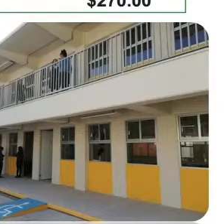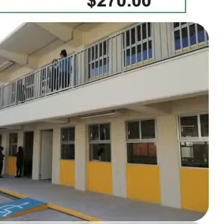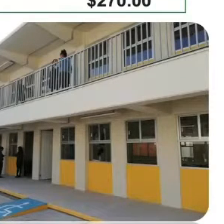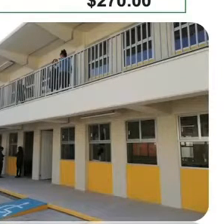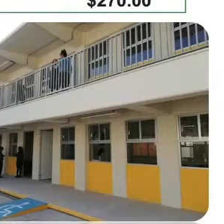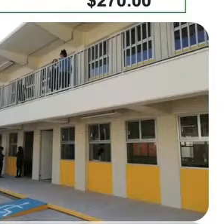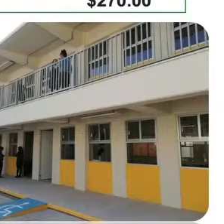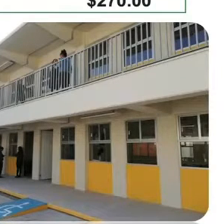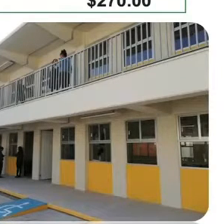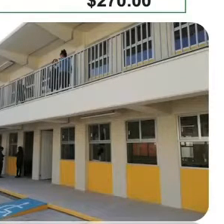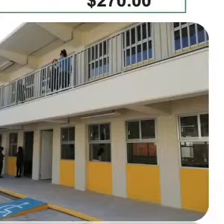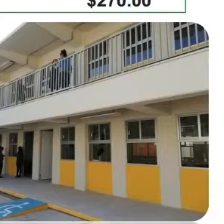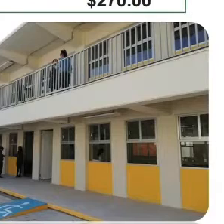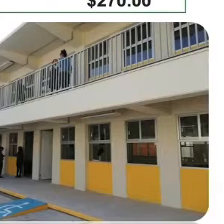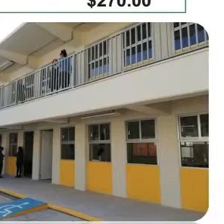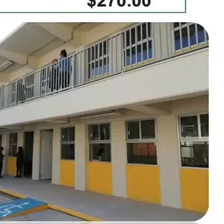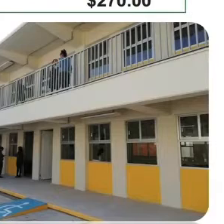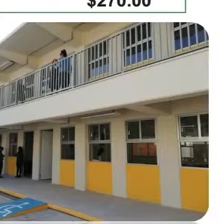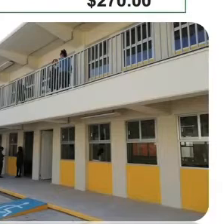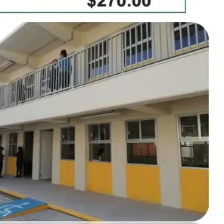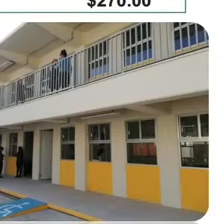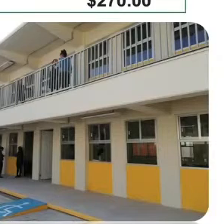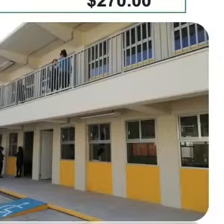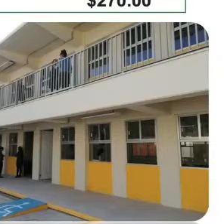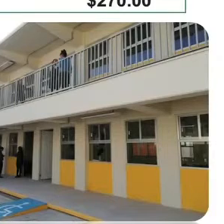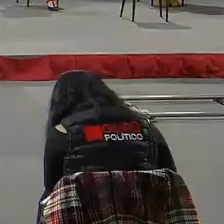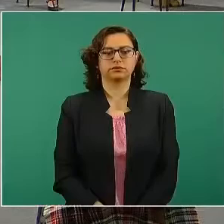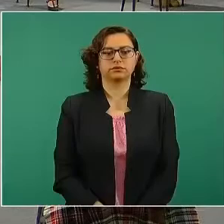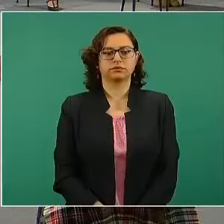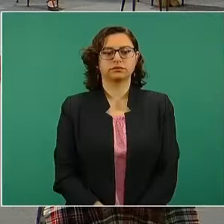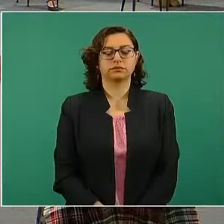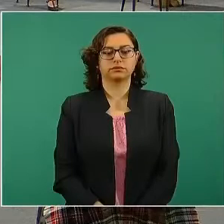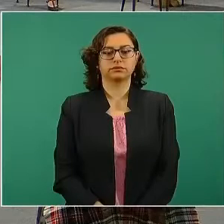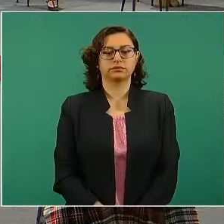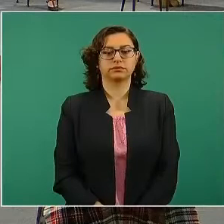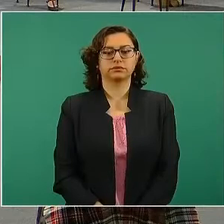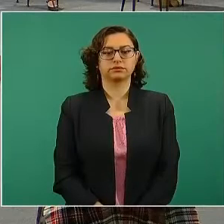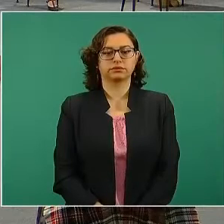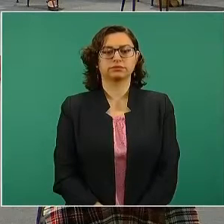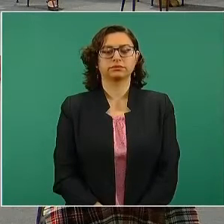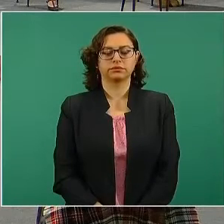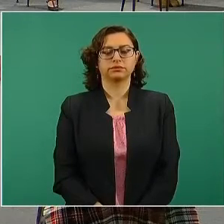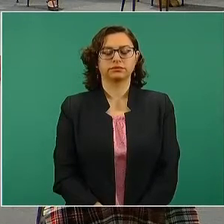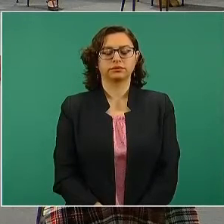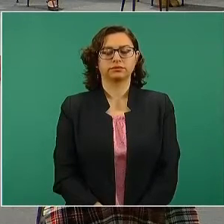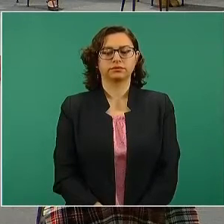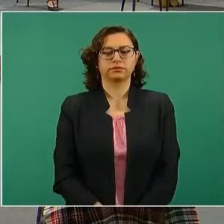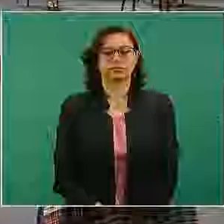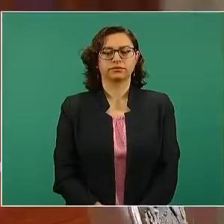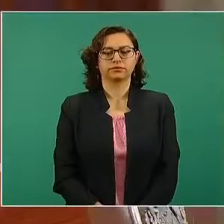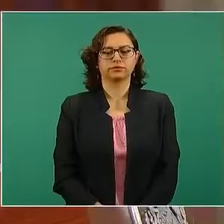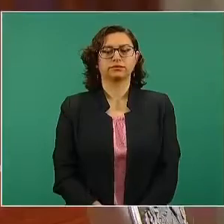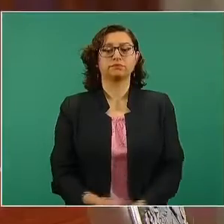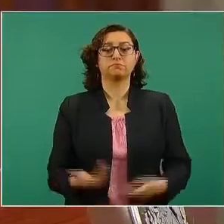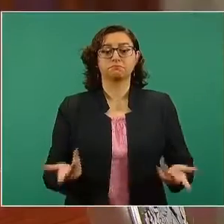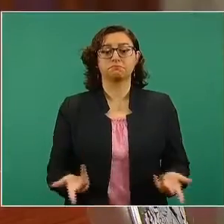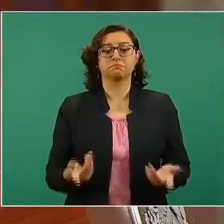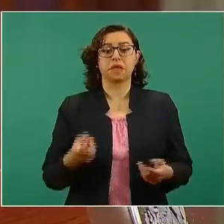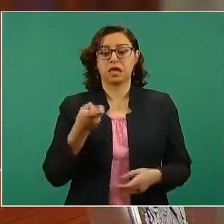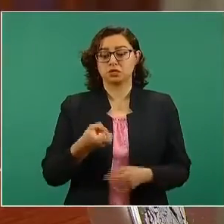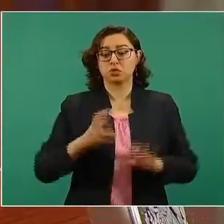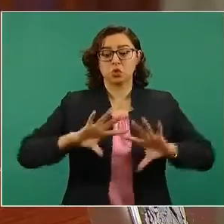mitad fue intervenida por el Gobierno de México y la otra mitad por nosotros, una inversión de casi 3,000 millones de pesos y prácticamente